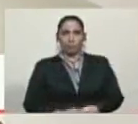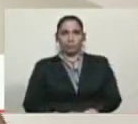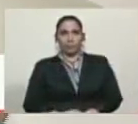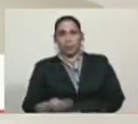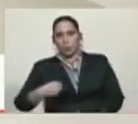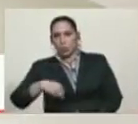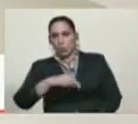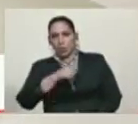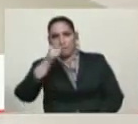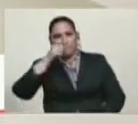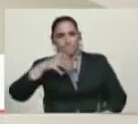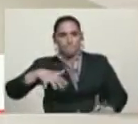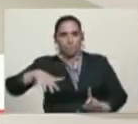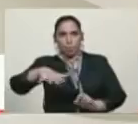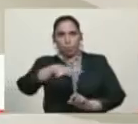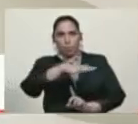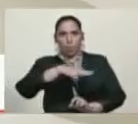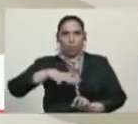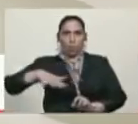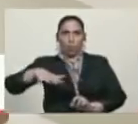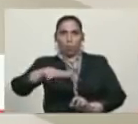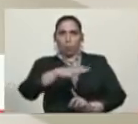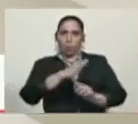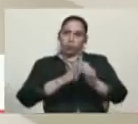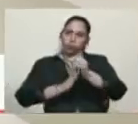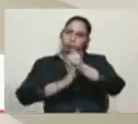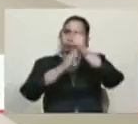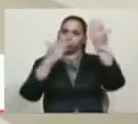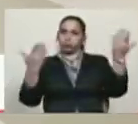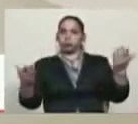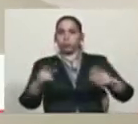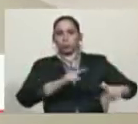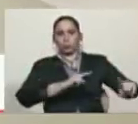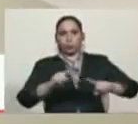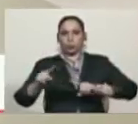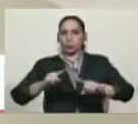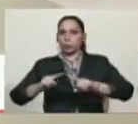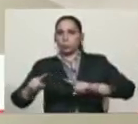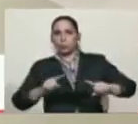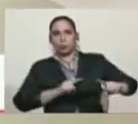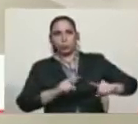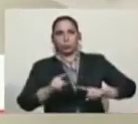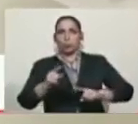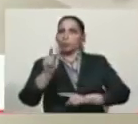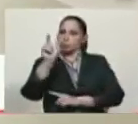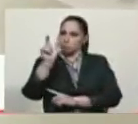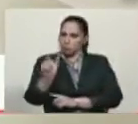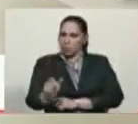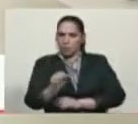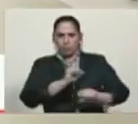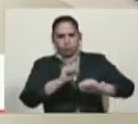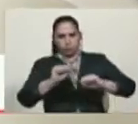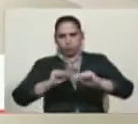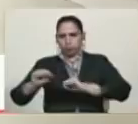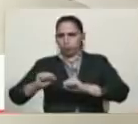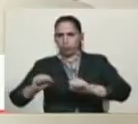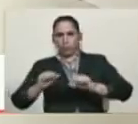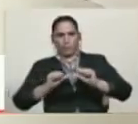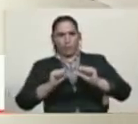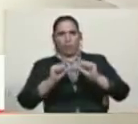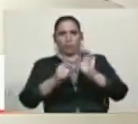pueblo con un liderazgo de una gerencia presencial activa permanente dando el